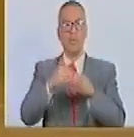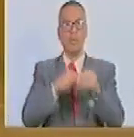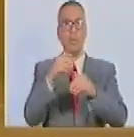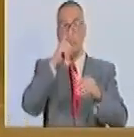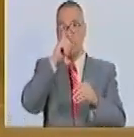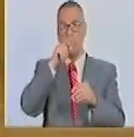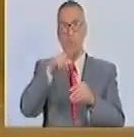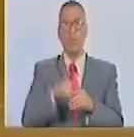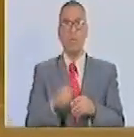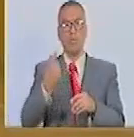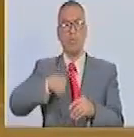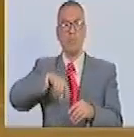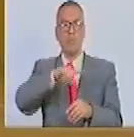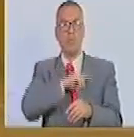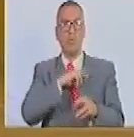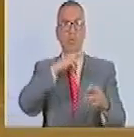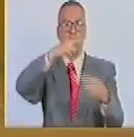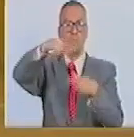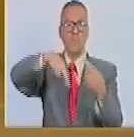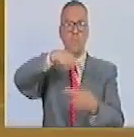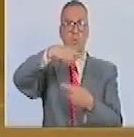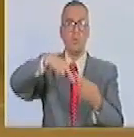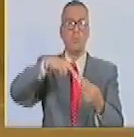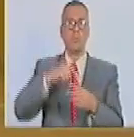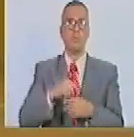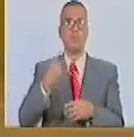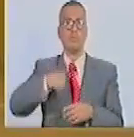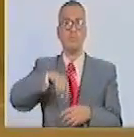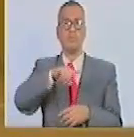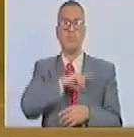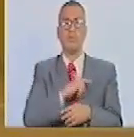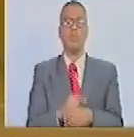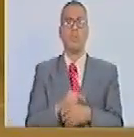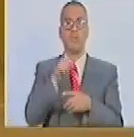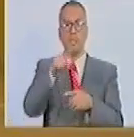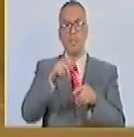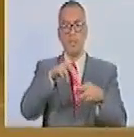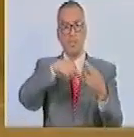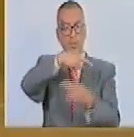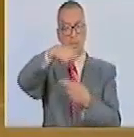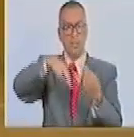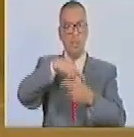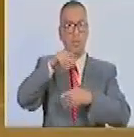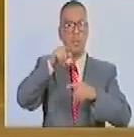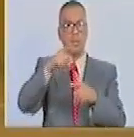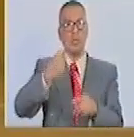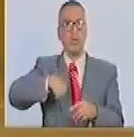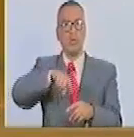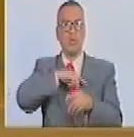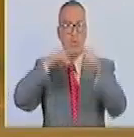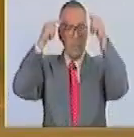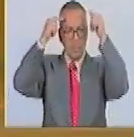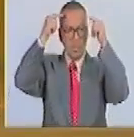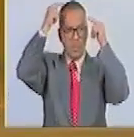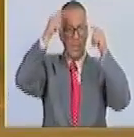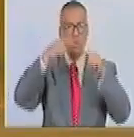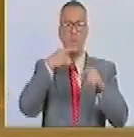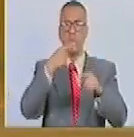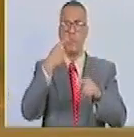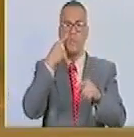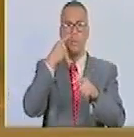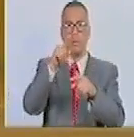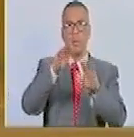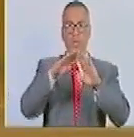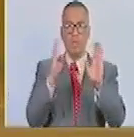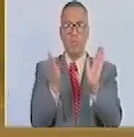años para nosotros en revolución. Y fue en esta revolución cuando nuestro Chávez nos hizo mirar el